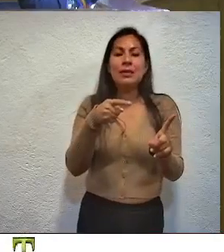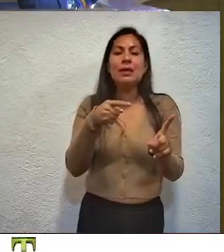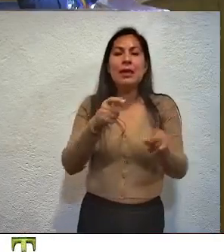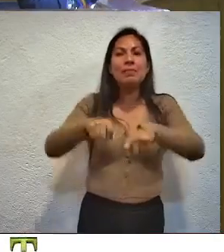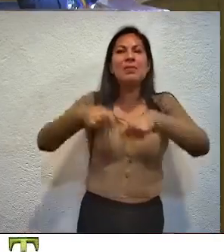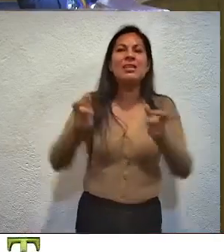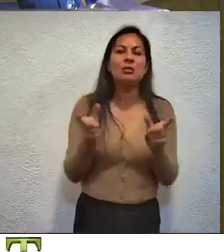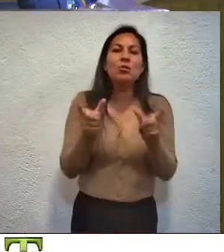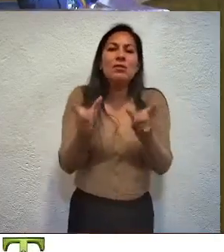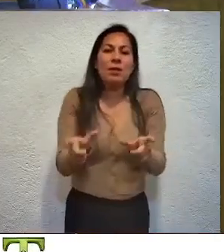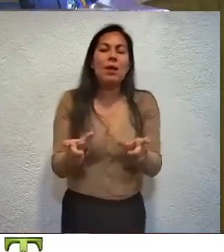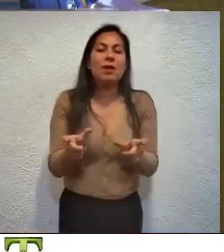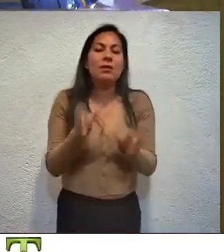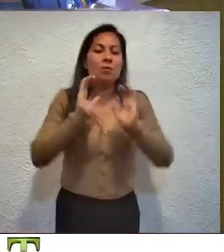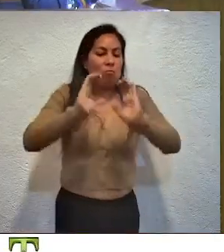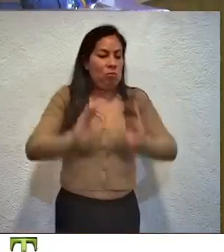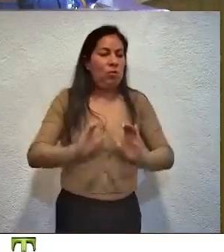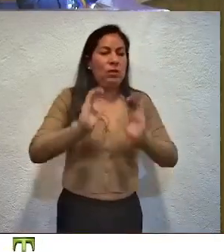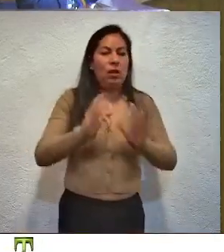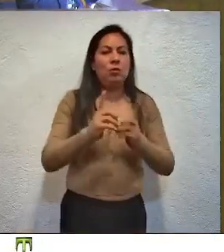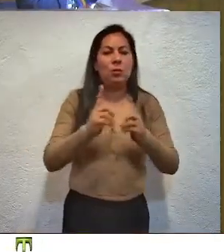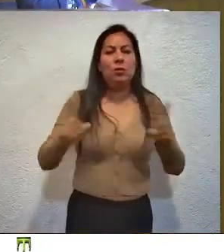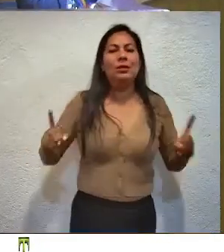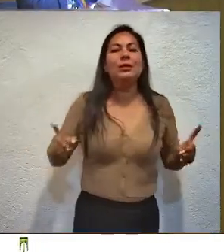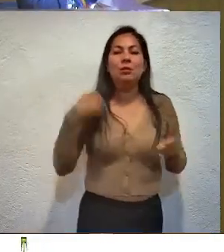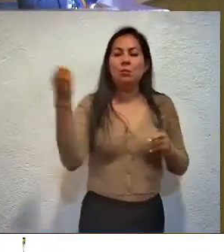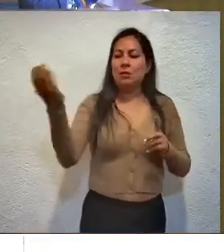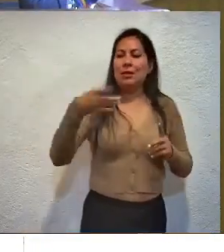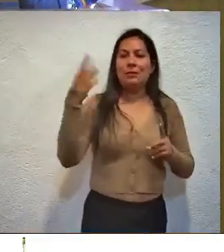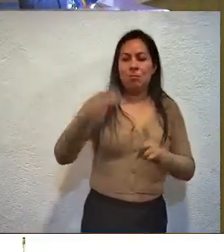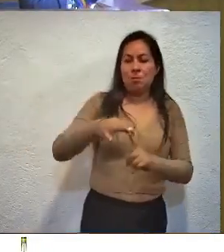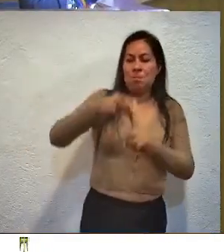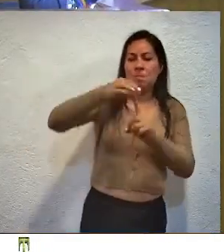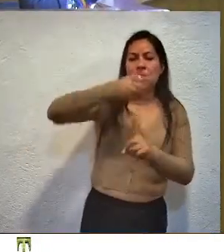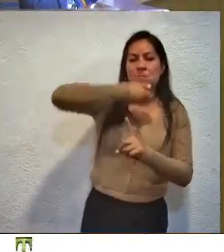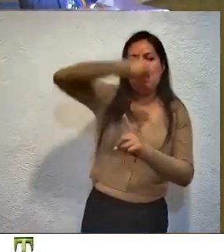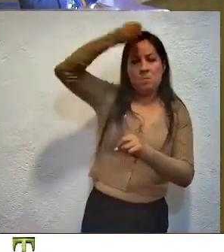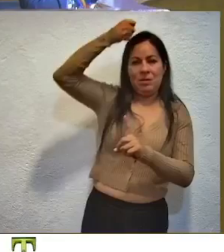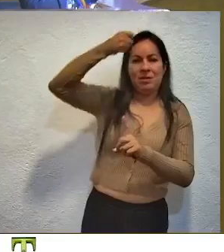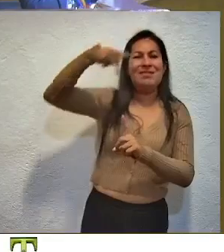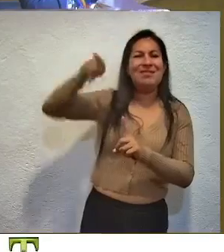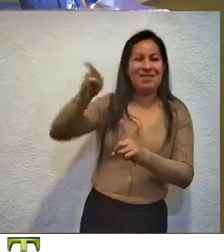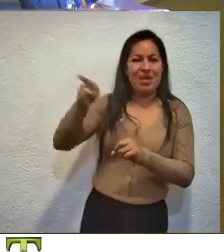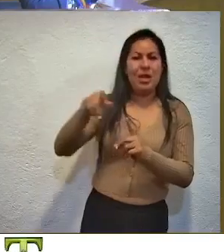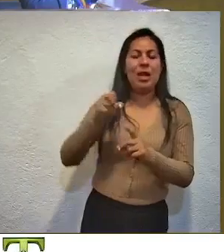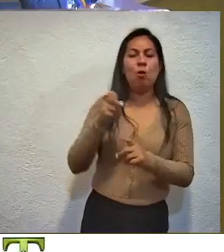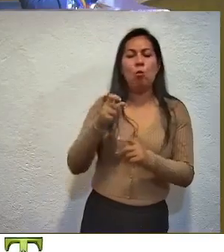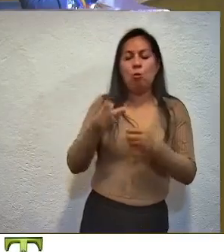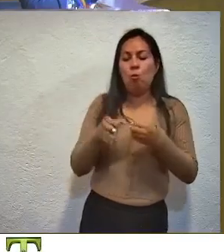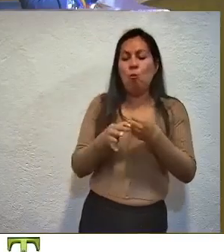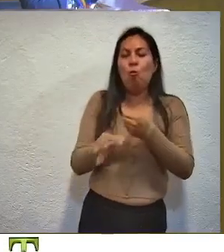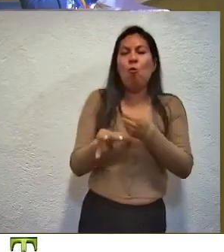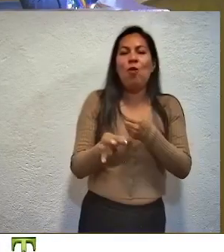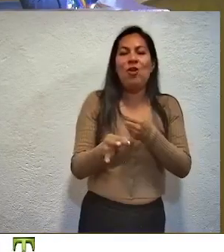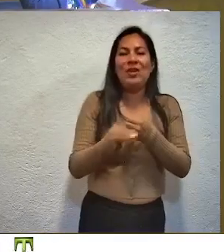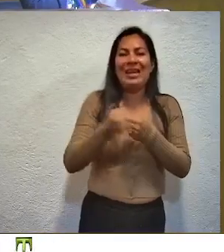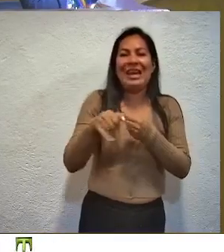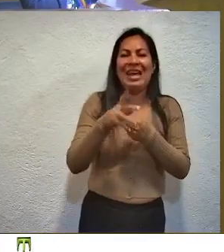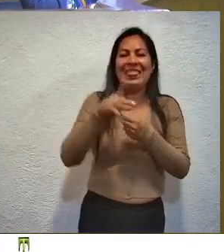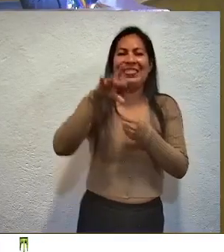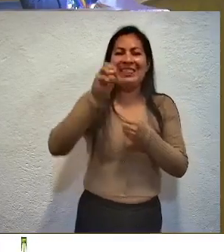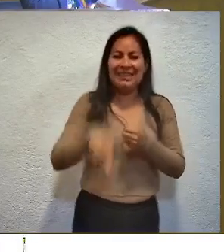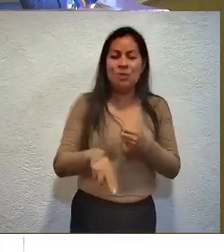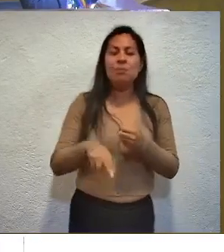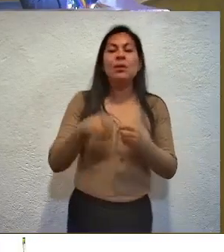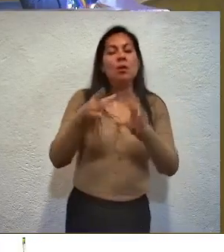proporcione seguridad y resguardo durante el desarrollo de la asamblea electiva de la delegación de la colonia Jardín de Niños en los términos señalados